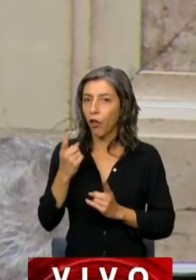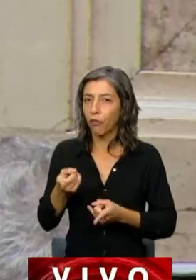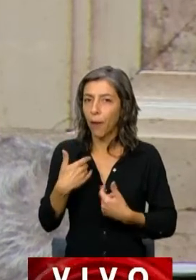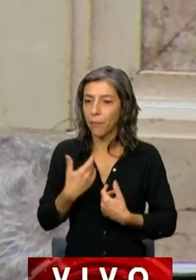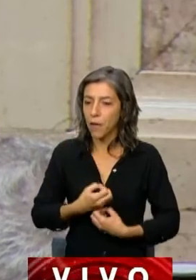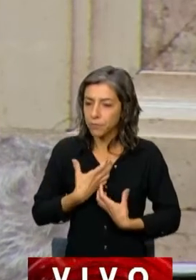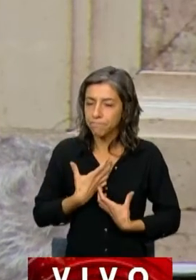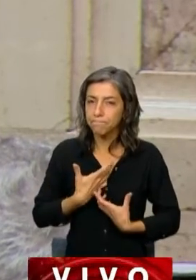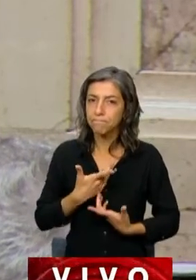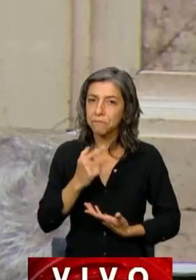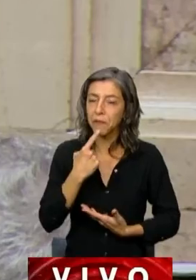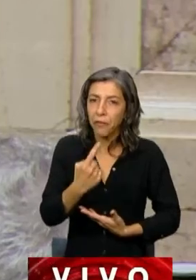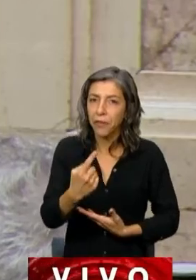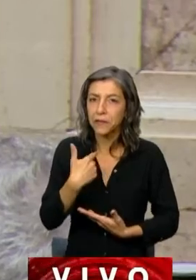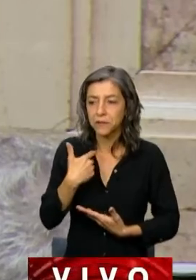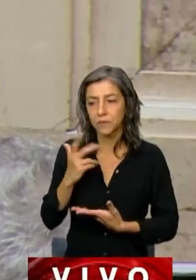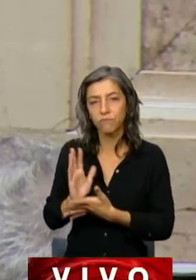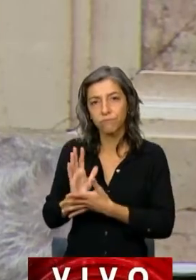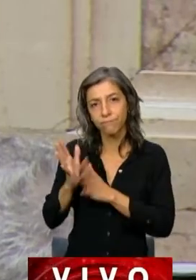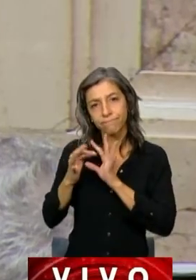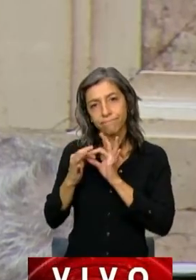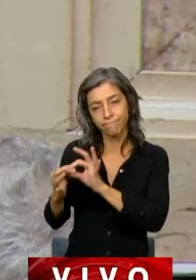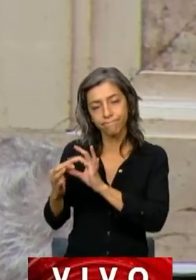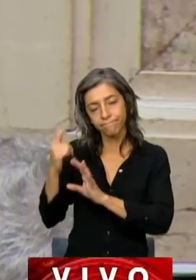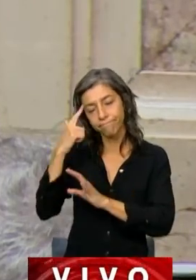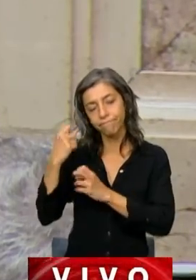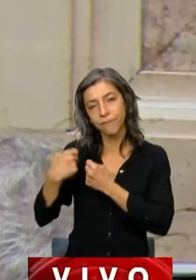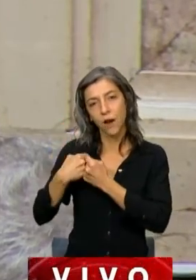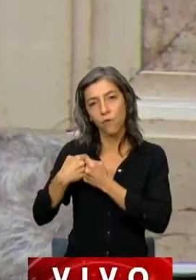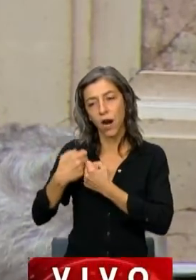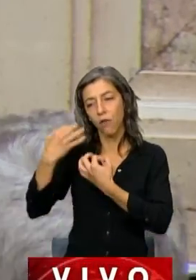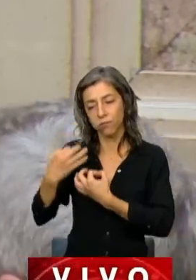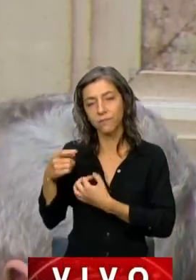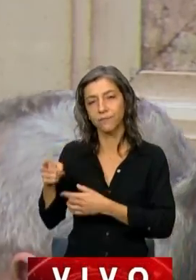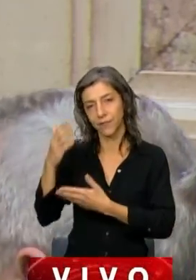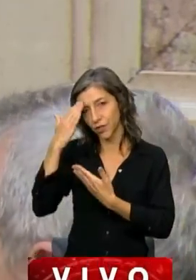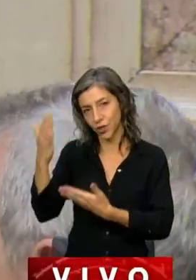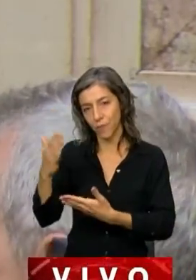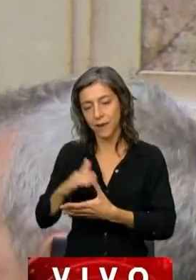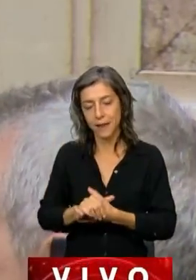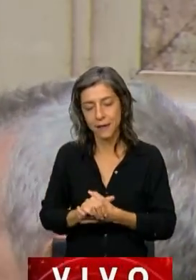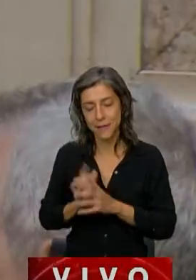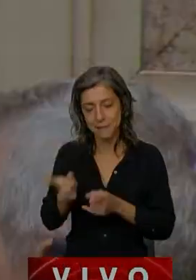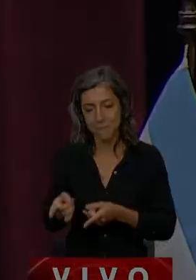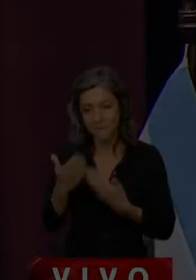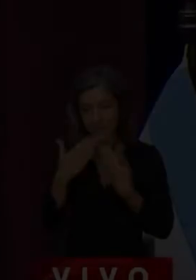exteriorizar mi asociación con ese homenaje expresamente. Gracias. Gracias, diputado Assef.